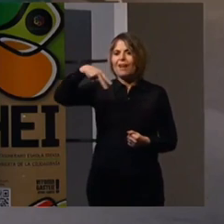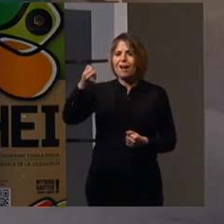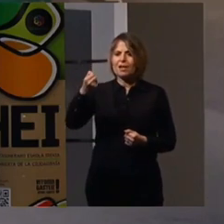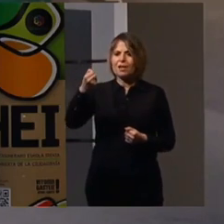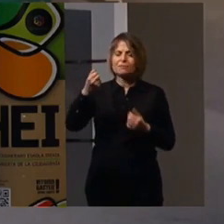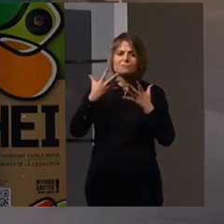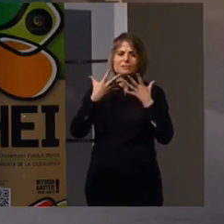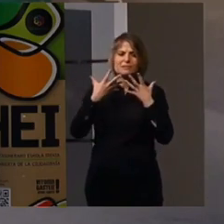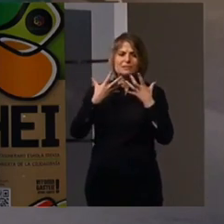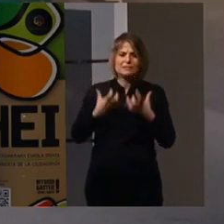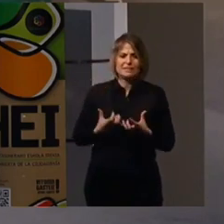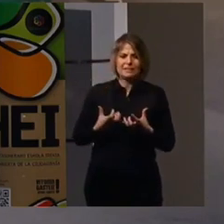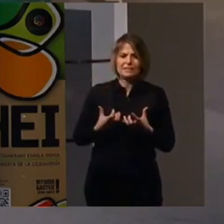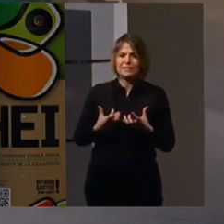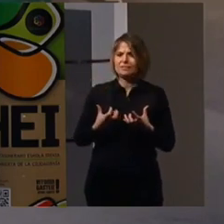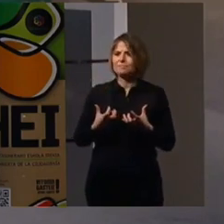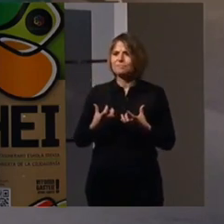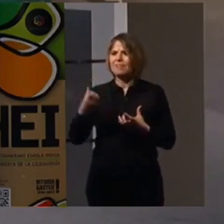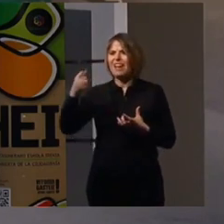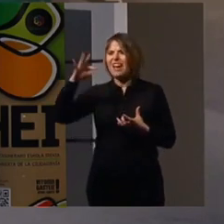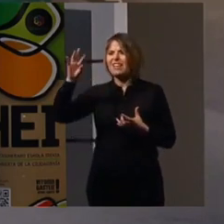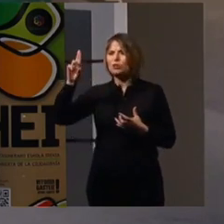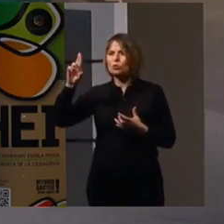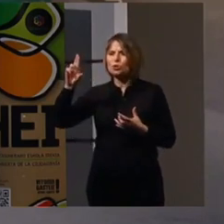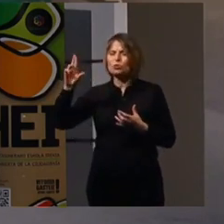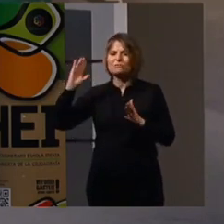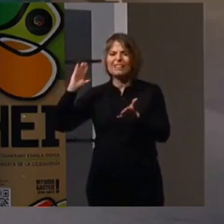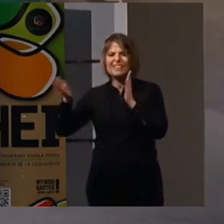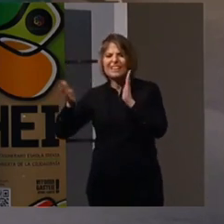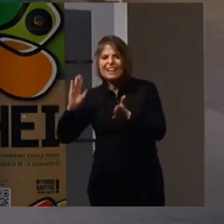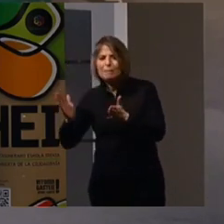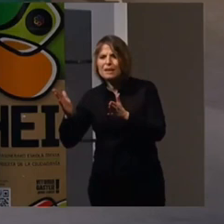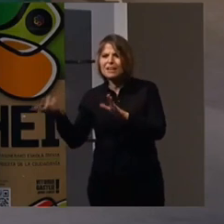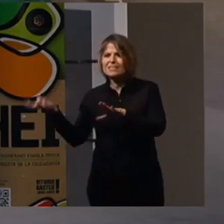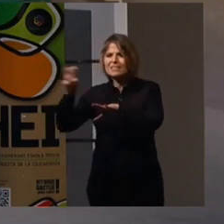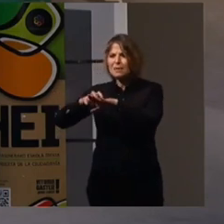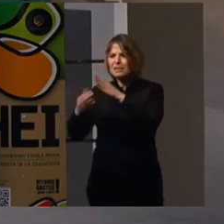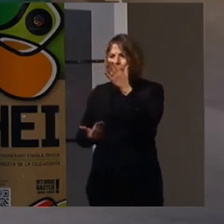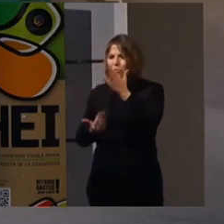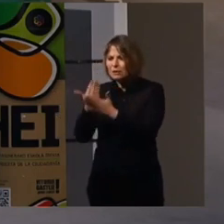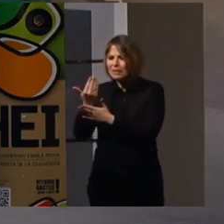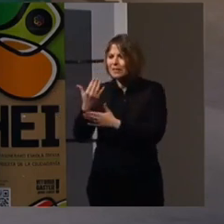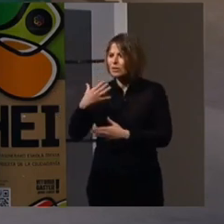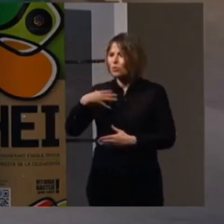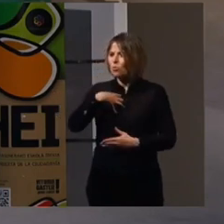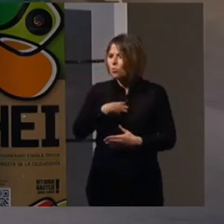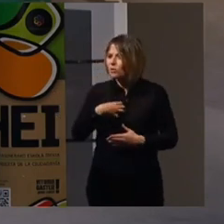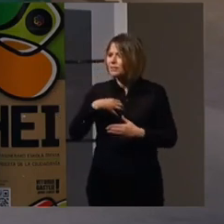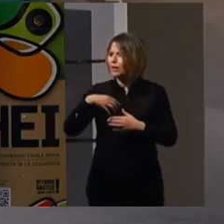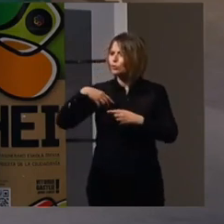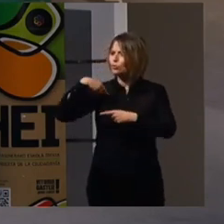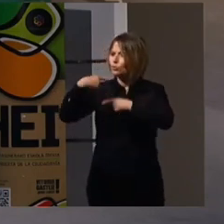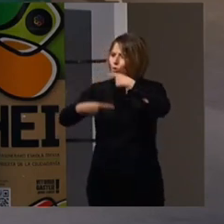triste. Aitor va a terapia porque no se encuentra bien, lleva un tiempo que se levanta por las mañanas, le cuesta el día a